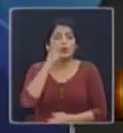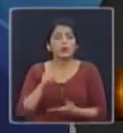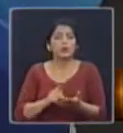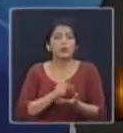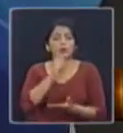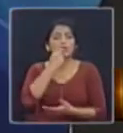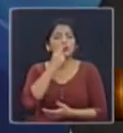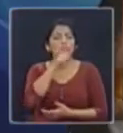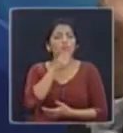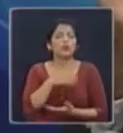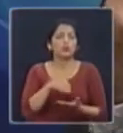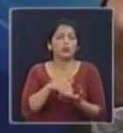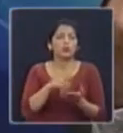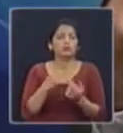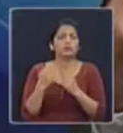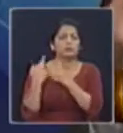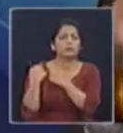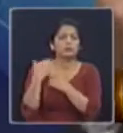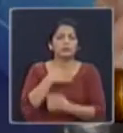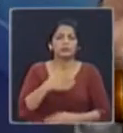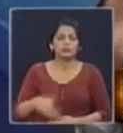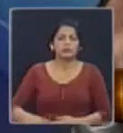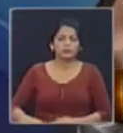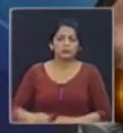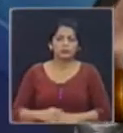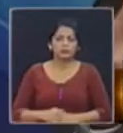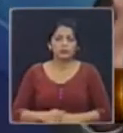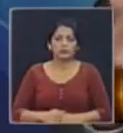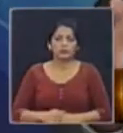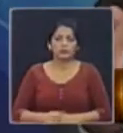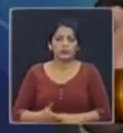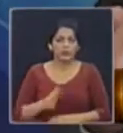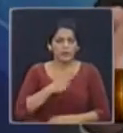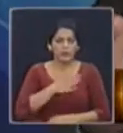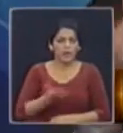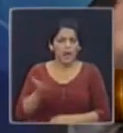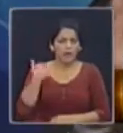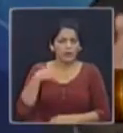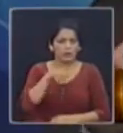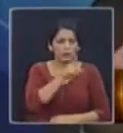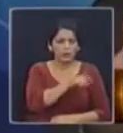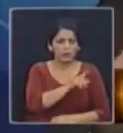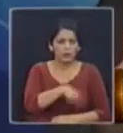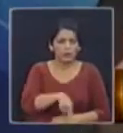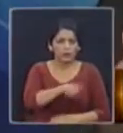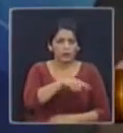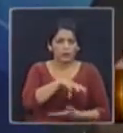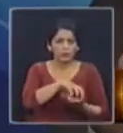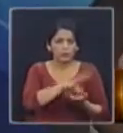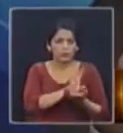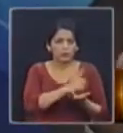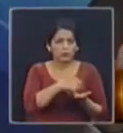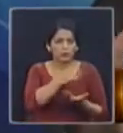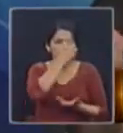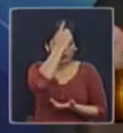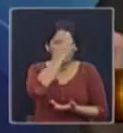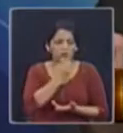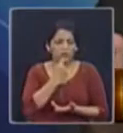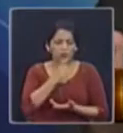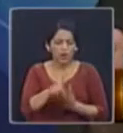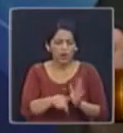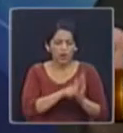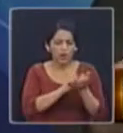en la Asamblea Nacional, levantando la mano sin consultarle al pueblo ecuatoriano, de espaldas al pueblo ecuatoriano, se hicieron reformas a